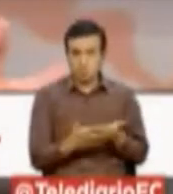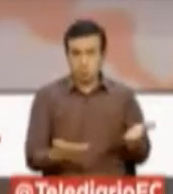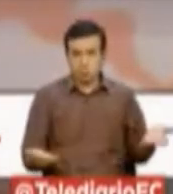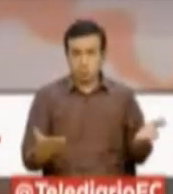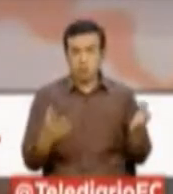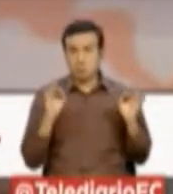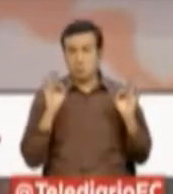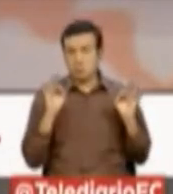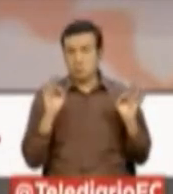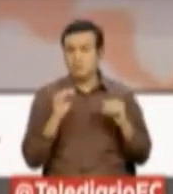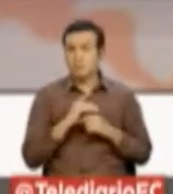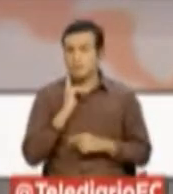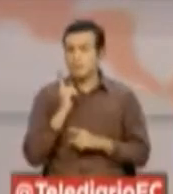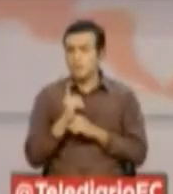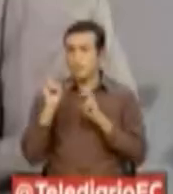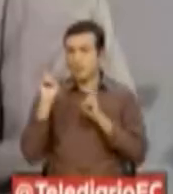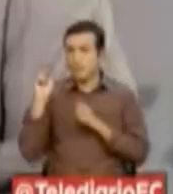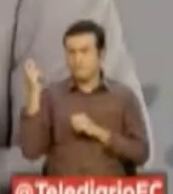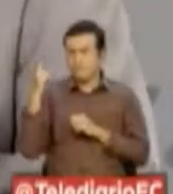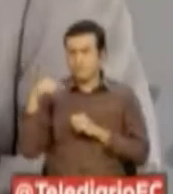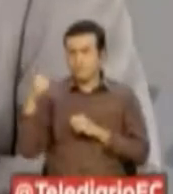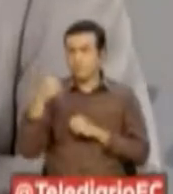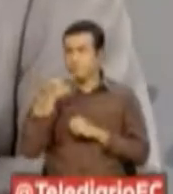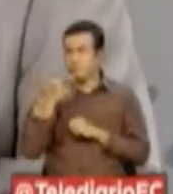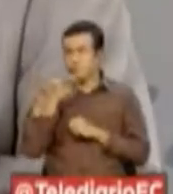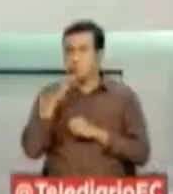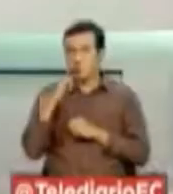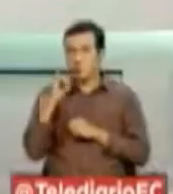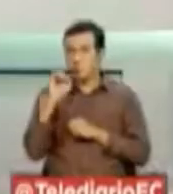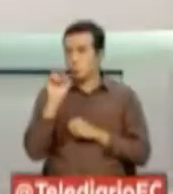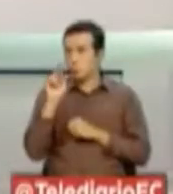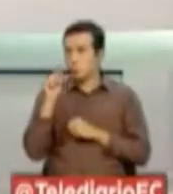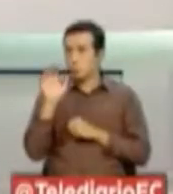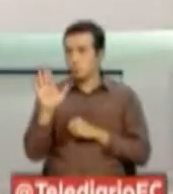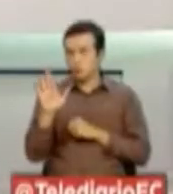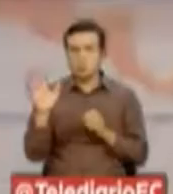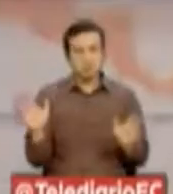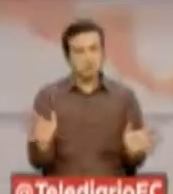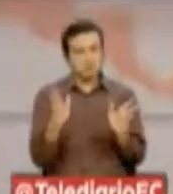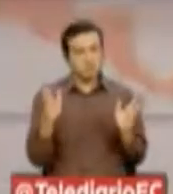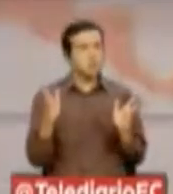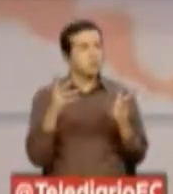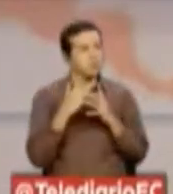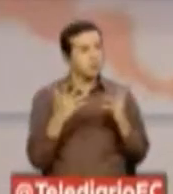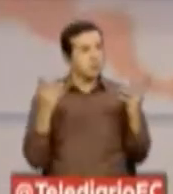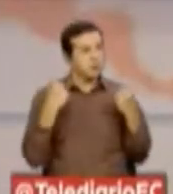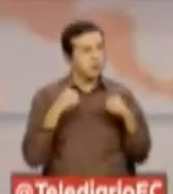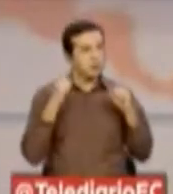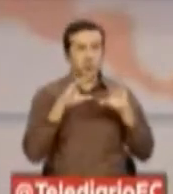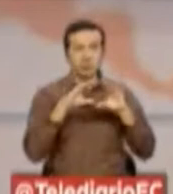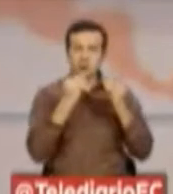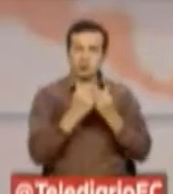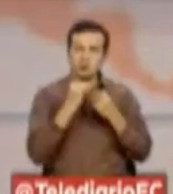que por cierto será tema de nuestro próximo diálogo con jorge jorge sí pues él fue uno de los impulsores de este gran esfuerzo de la comisión y también del